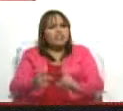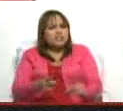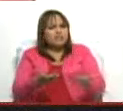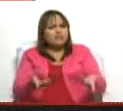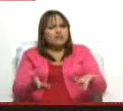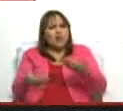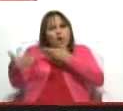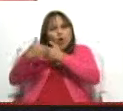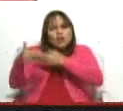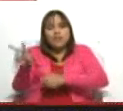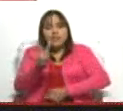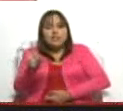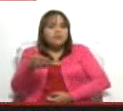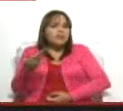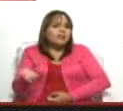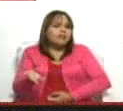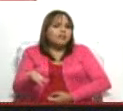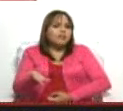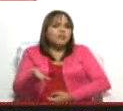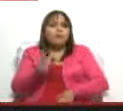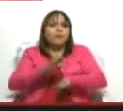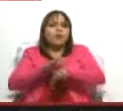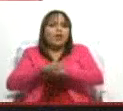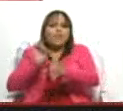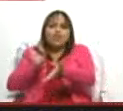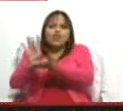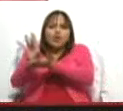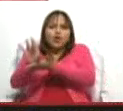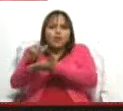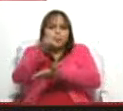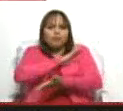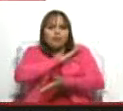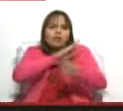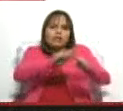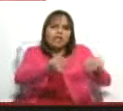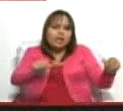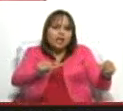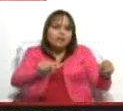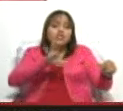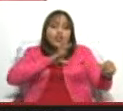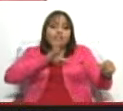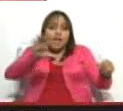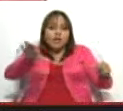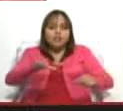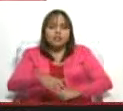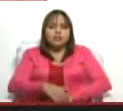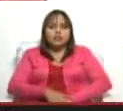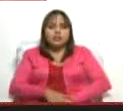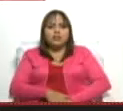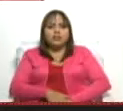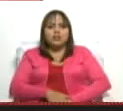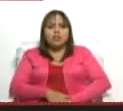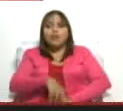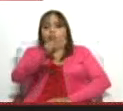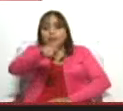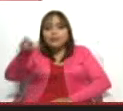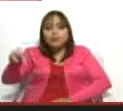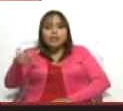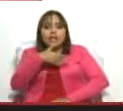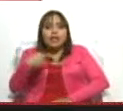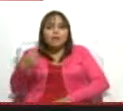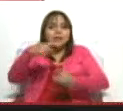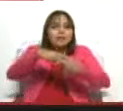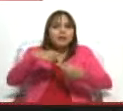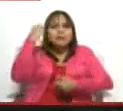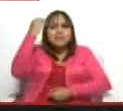contra Venezuela porque echó de su territorio soberano a unos injerencistas que creían que nosotros